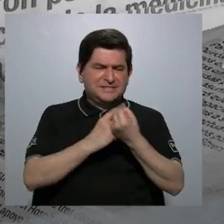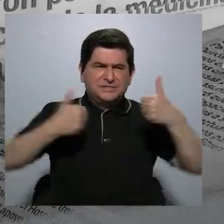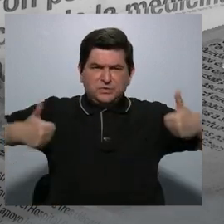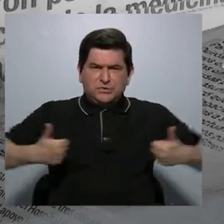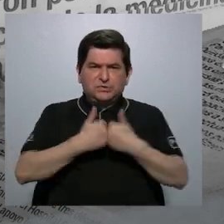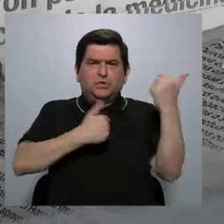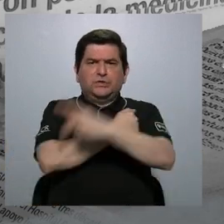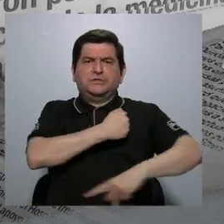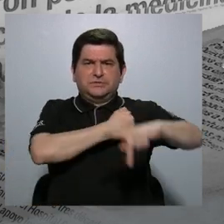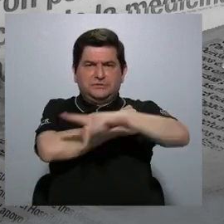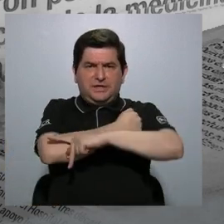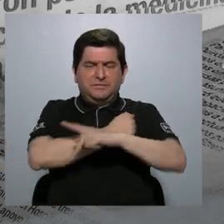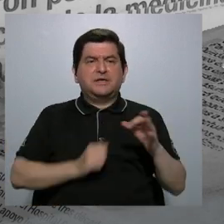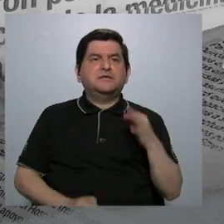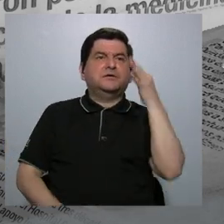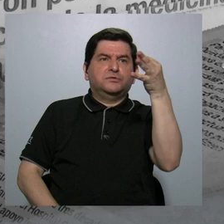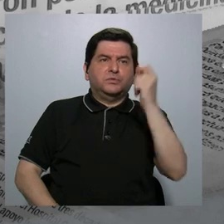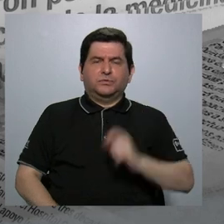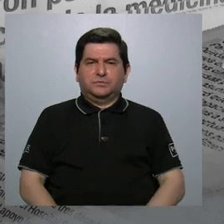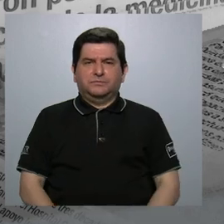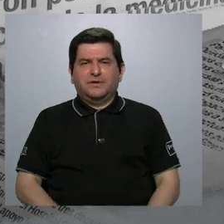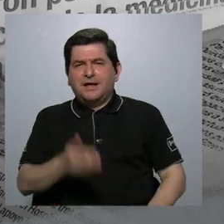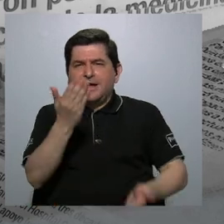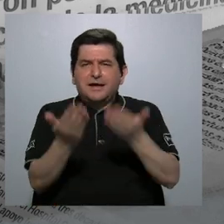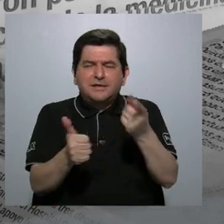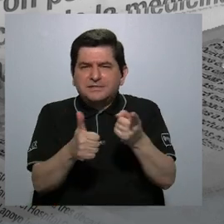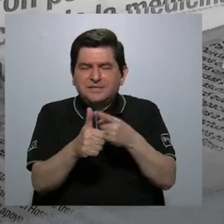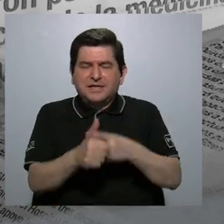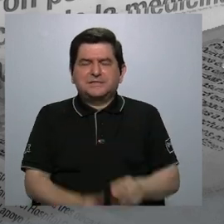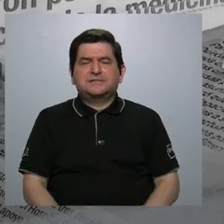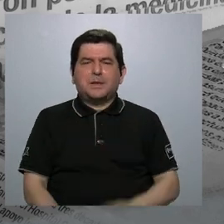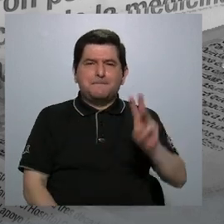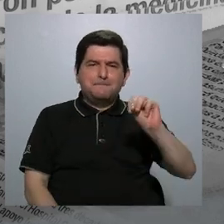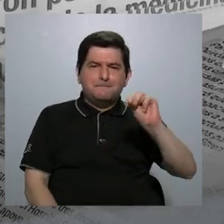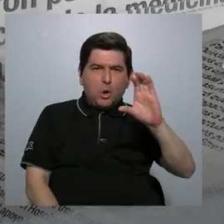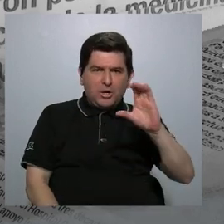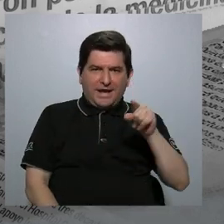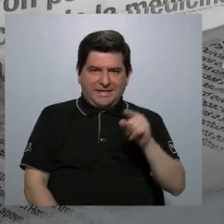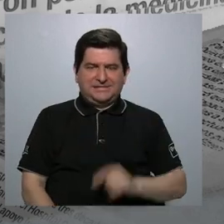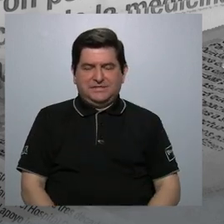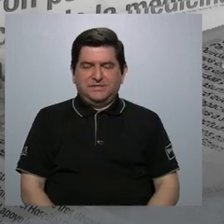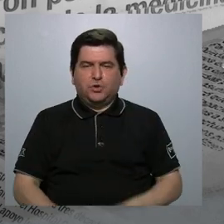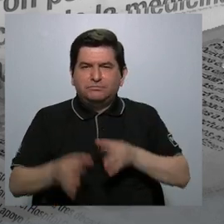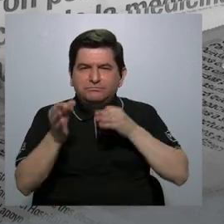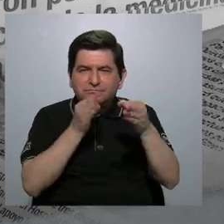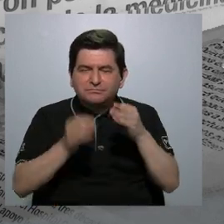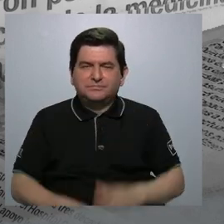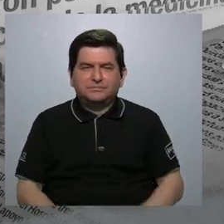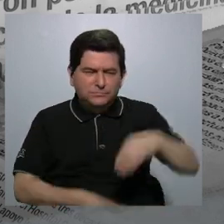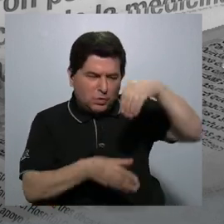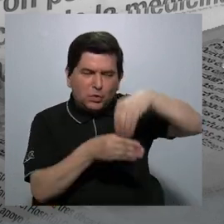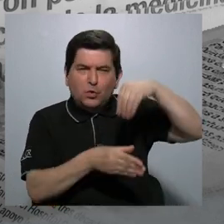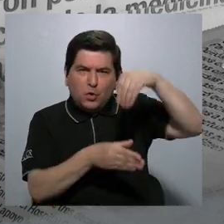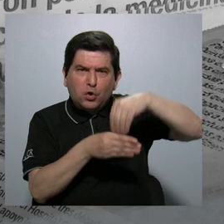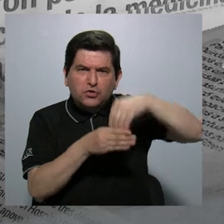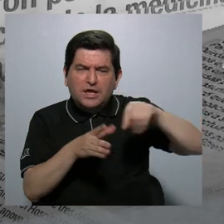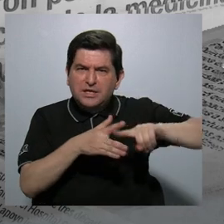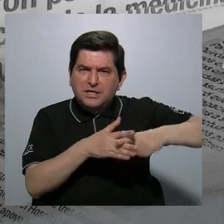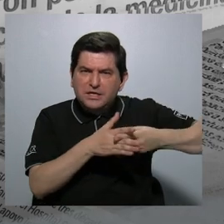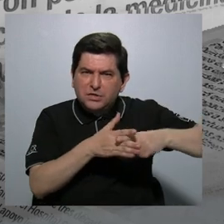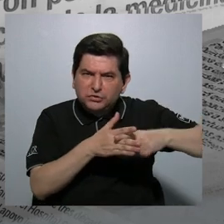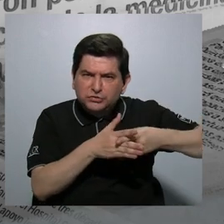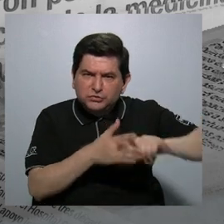país por delante. Tal vez empezamos con Mónica Castillo para que nos defina qué contiene este